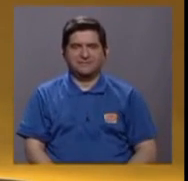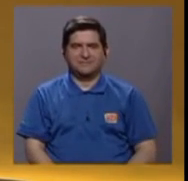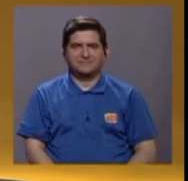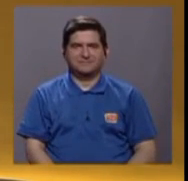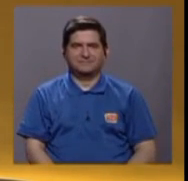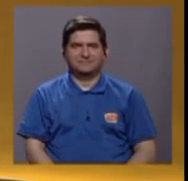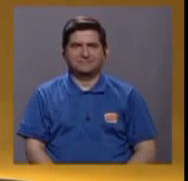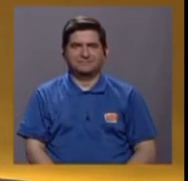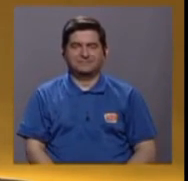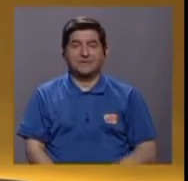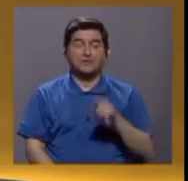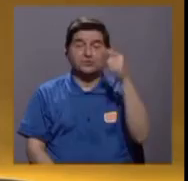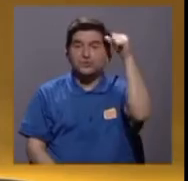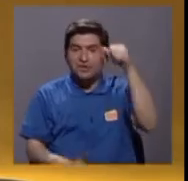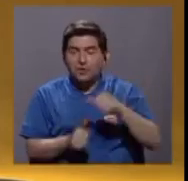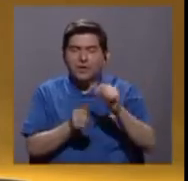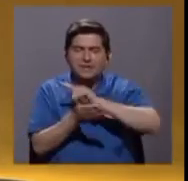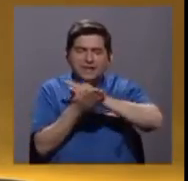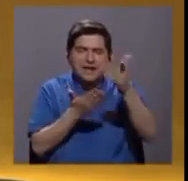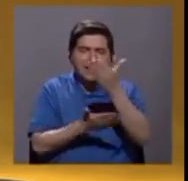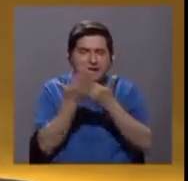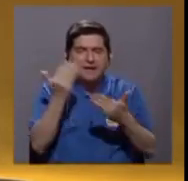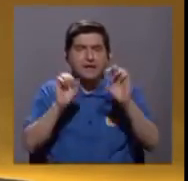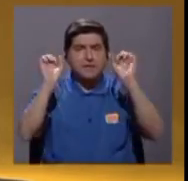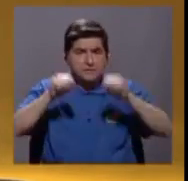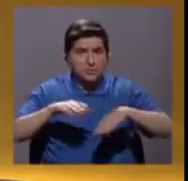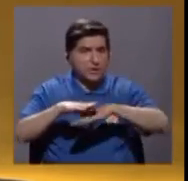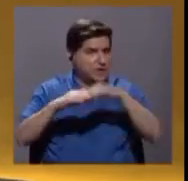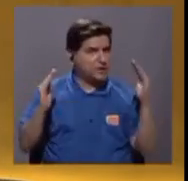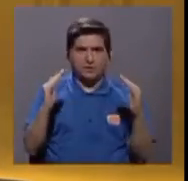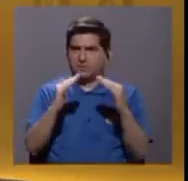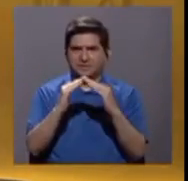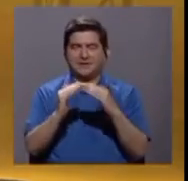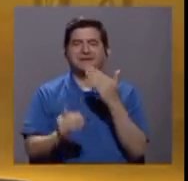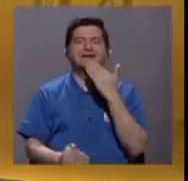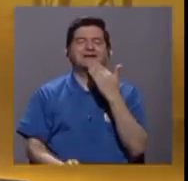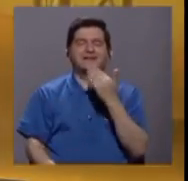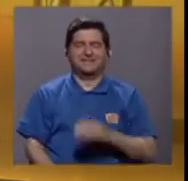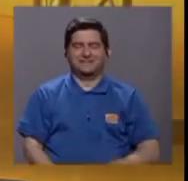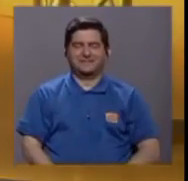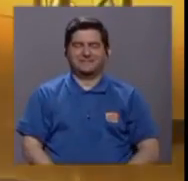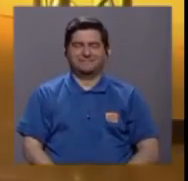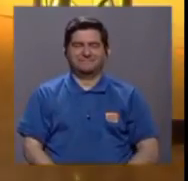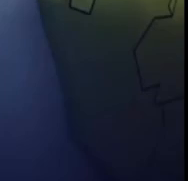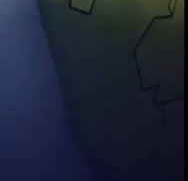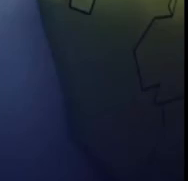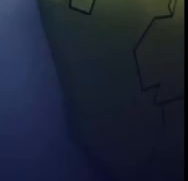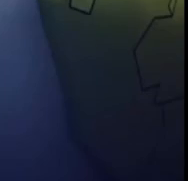lávense las manos y si pueden no salgan de la casa. Gracias, doña Marta.